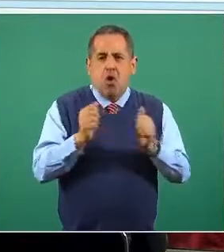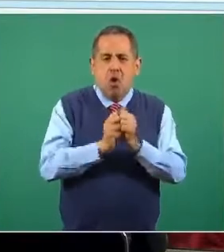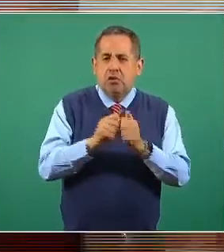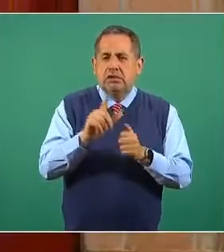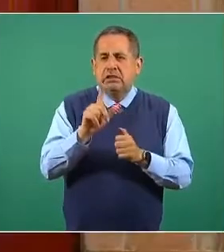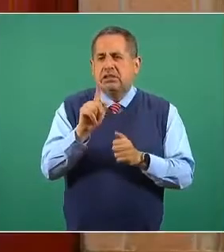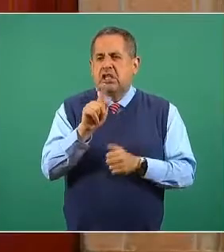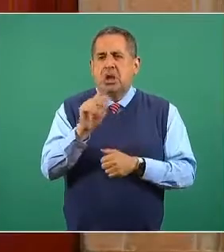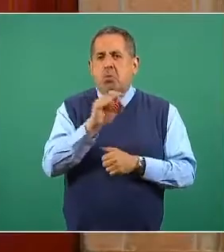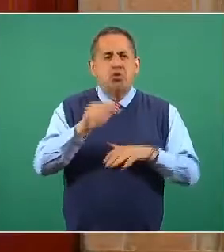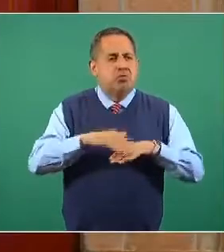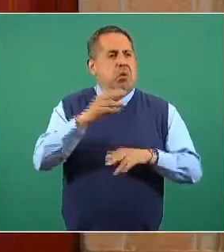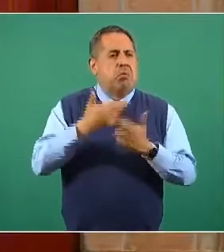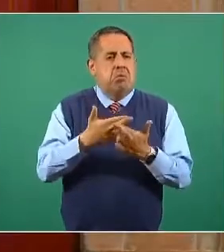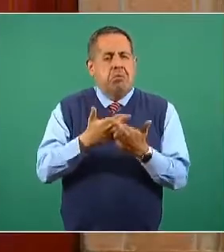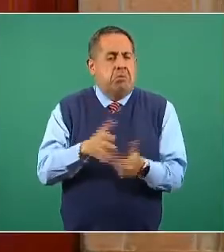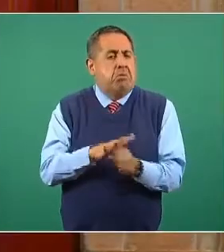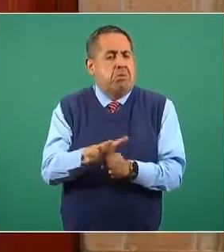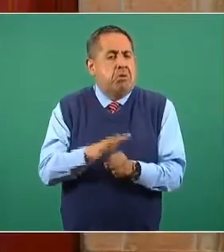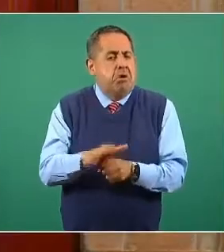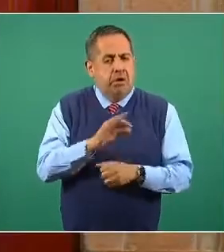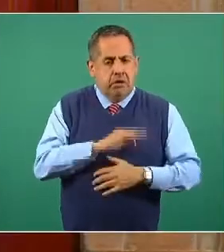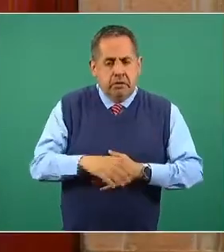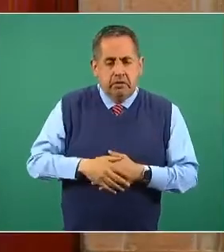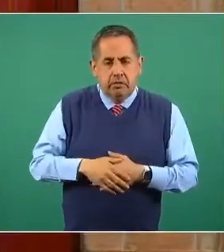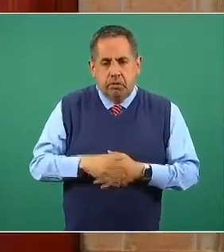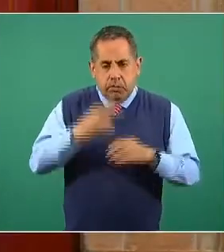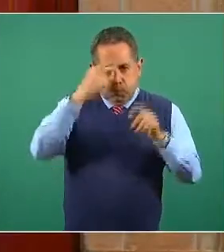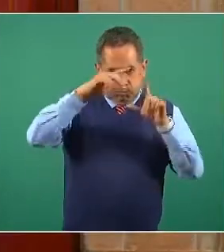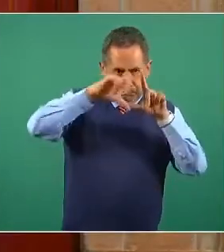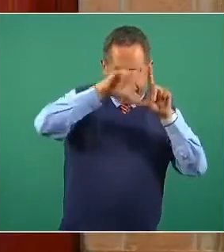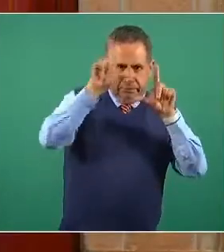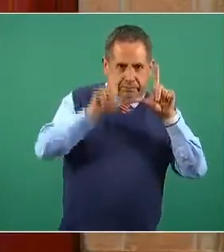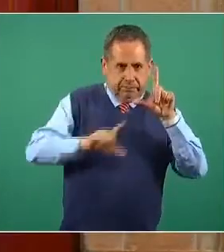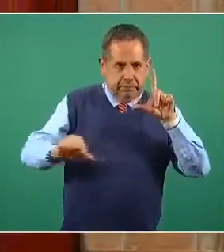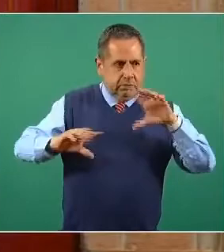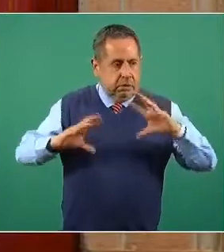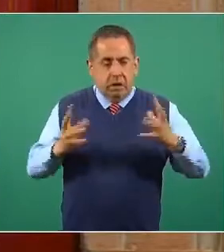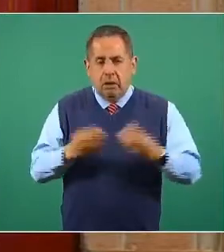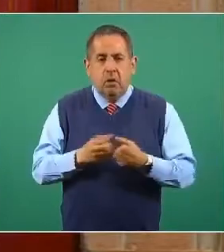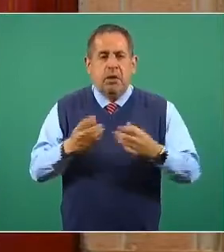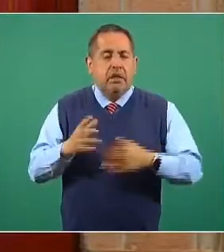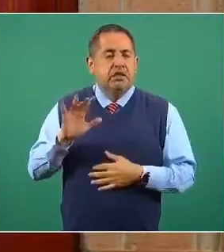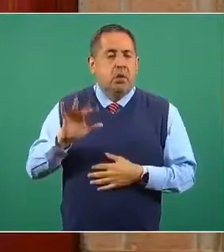70%. La ocupación nacional para efecto de las camas con ventilador,